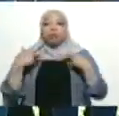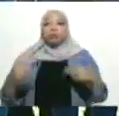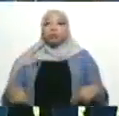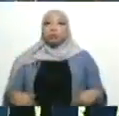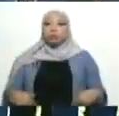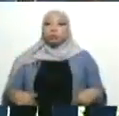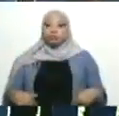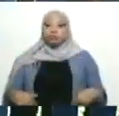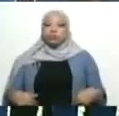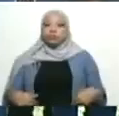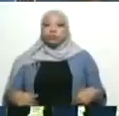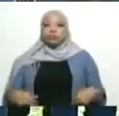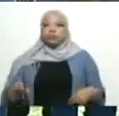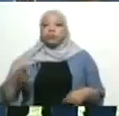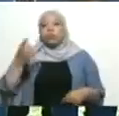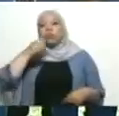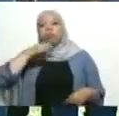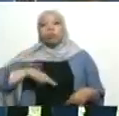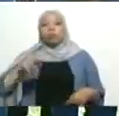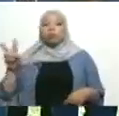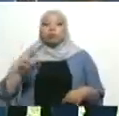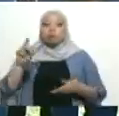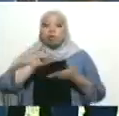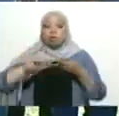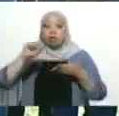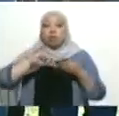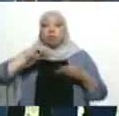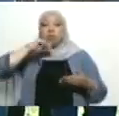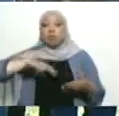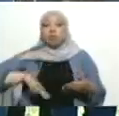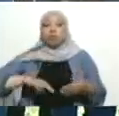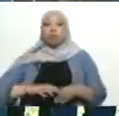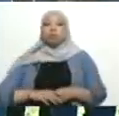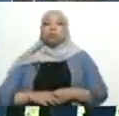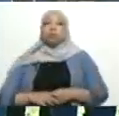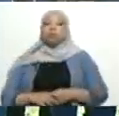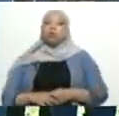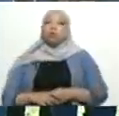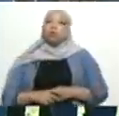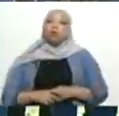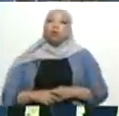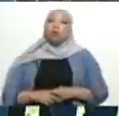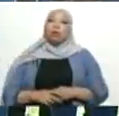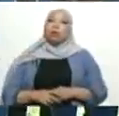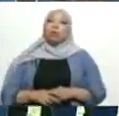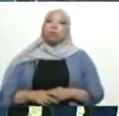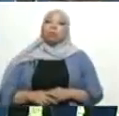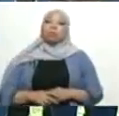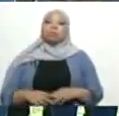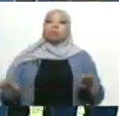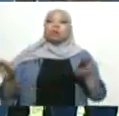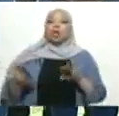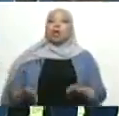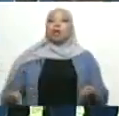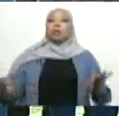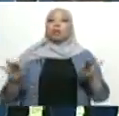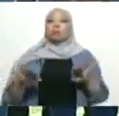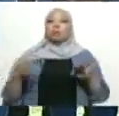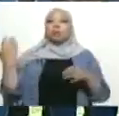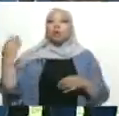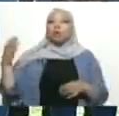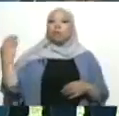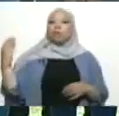salió, ¿verdad? Esa es la historia que ellos iban a escribir. Nosotros dijimos desde el principio que nosotros no teníamos nada que ver, porque eso estaba del lado